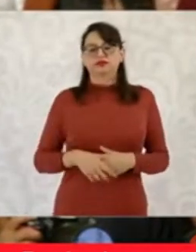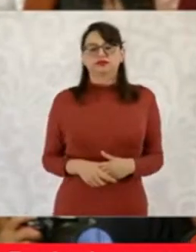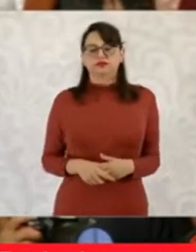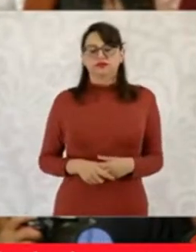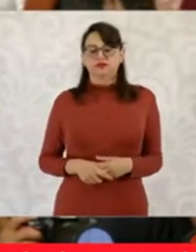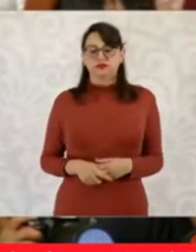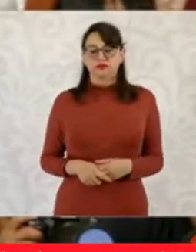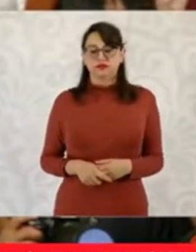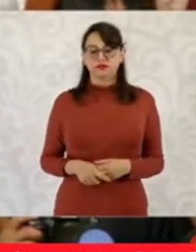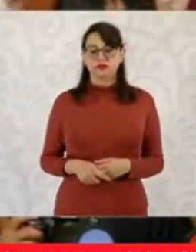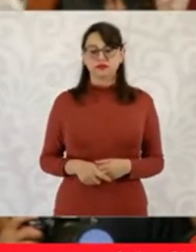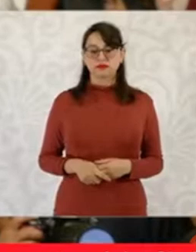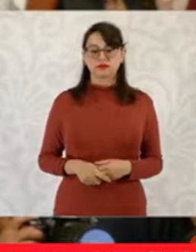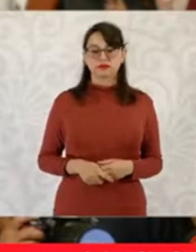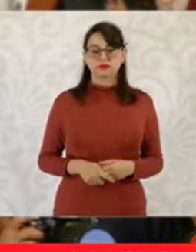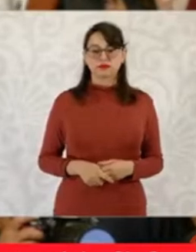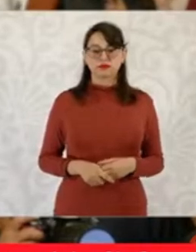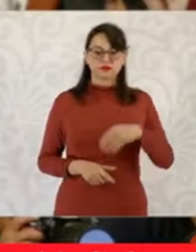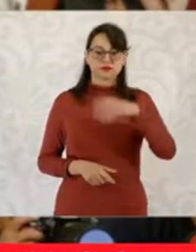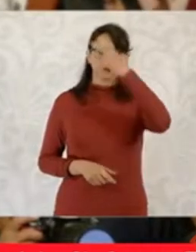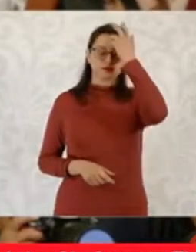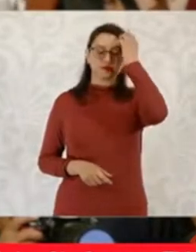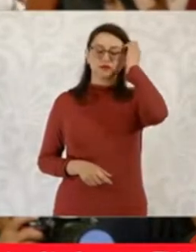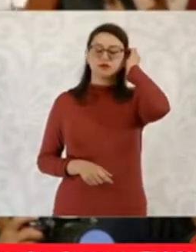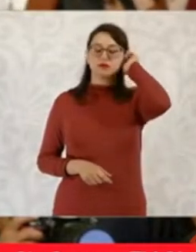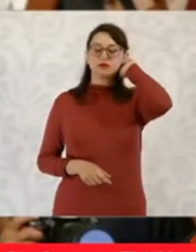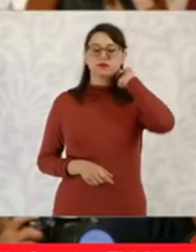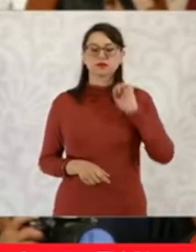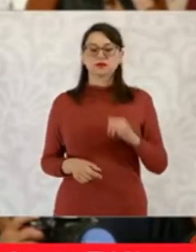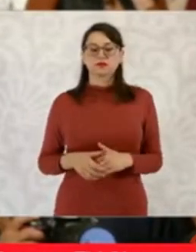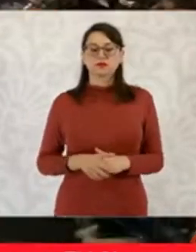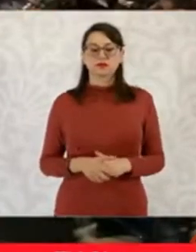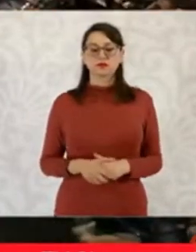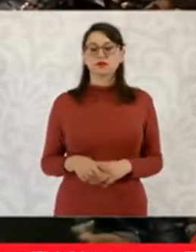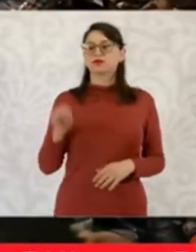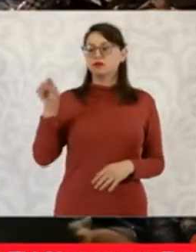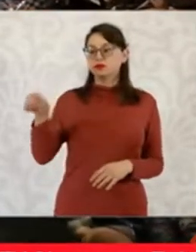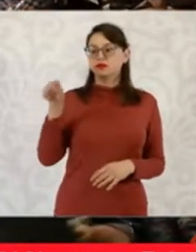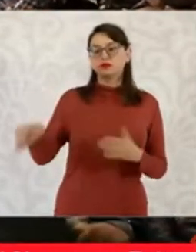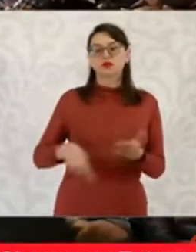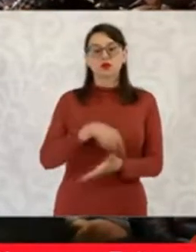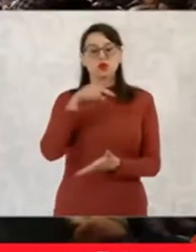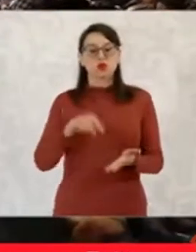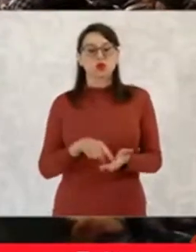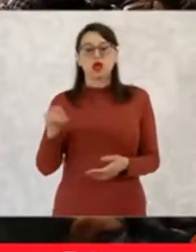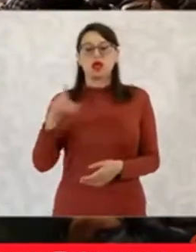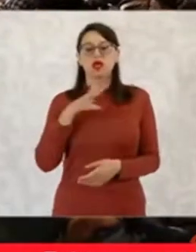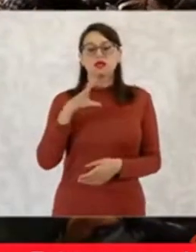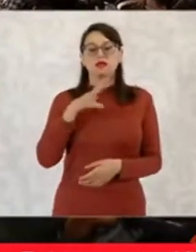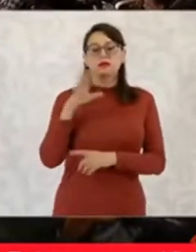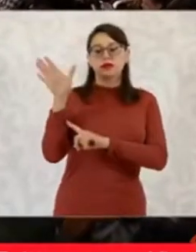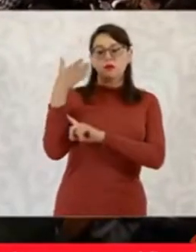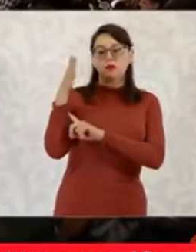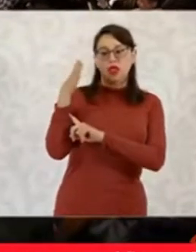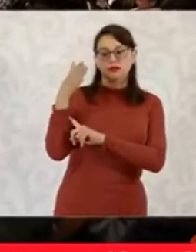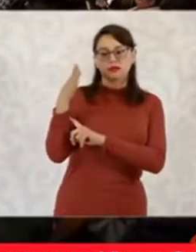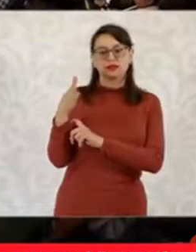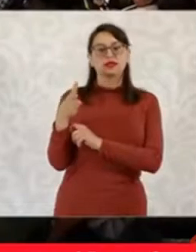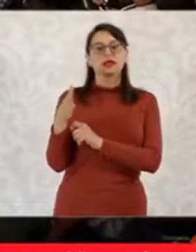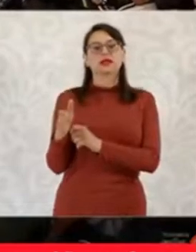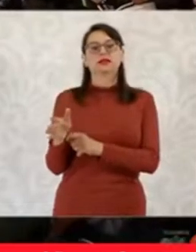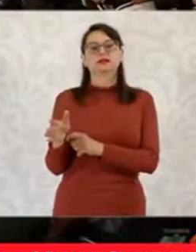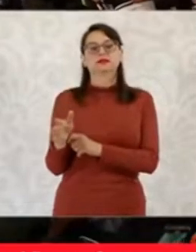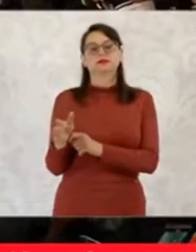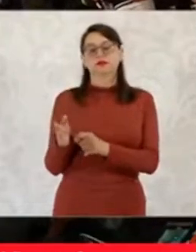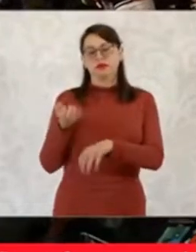de los de ahí del paramédicos de Protección Civil del Estado, entiendo yo que porque el personal que dominaba ahí